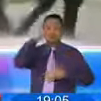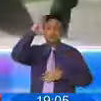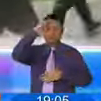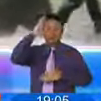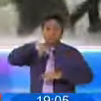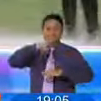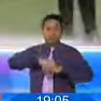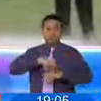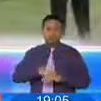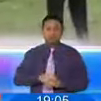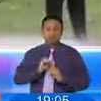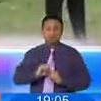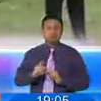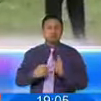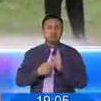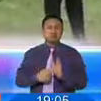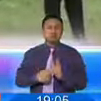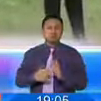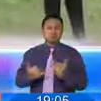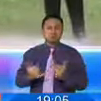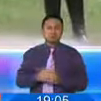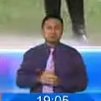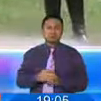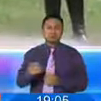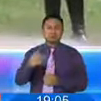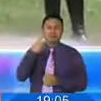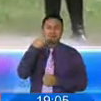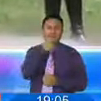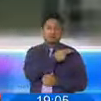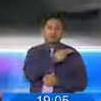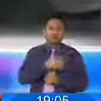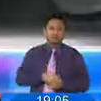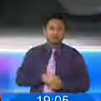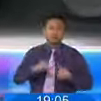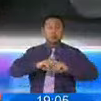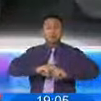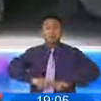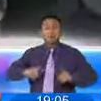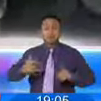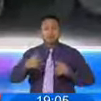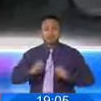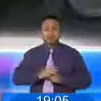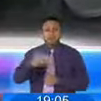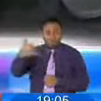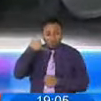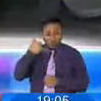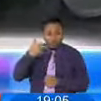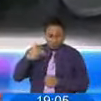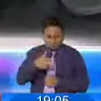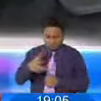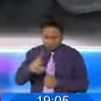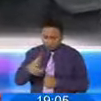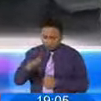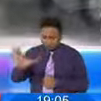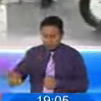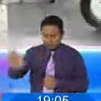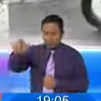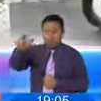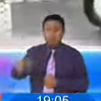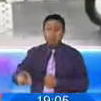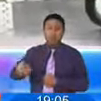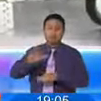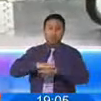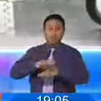Policía Nacional determinó que se trató de una falsa alarma. Sin embargo, se logró rastrear la llamada telefónica y dar con el paradero